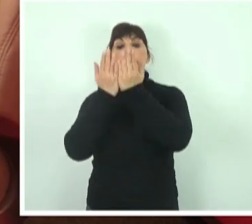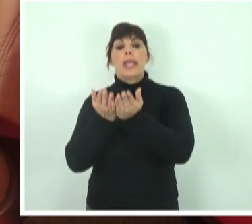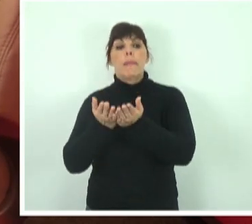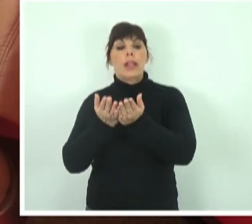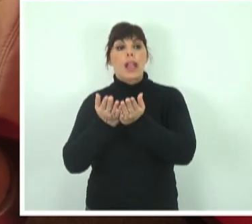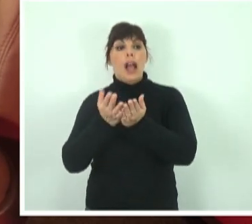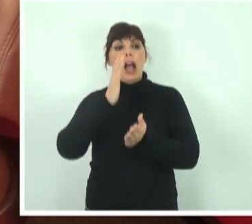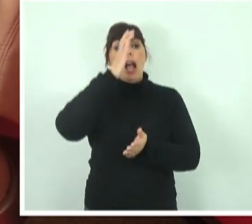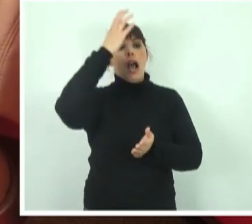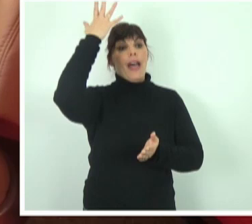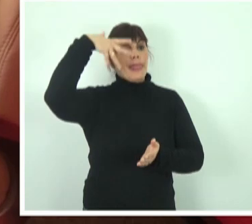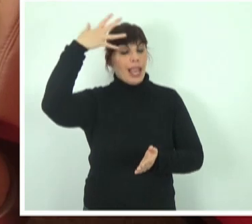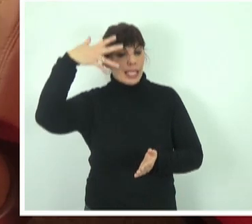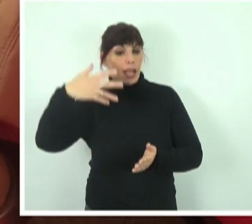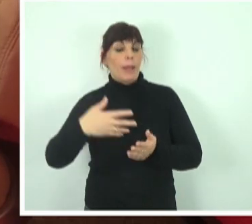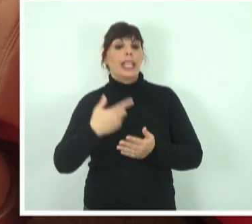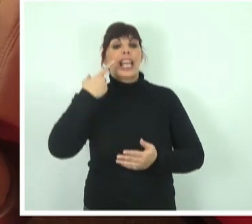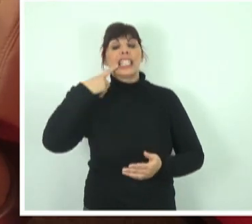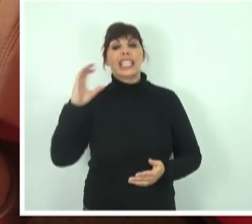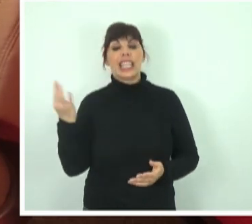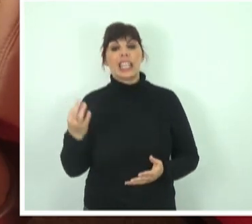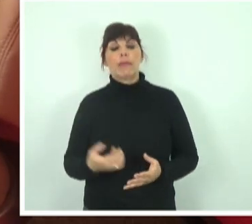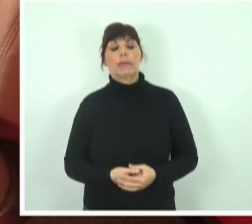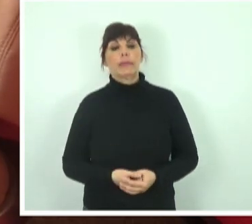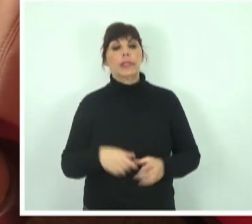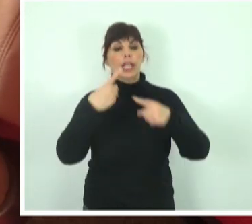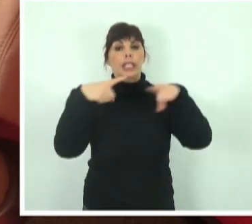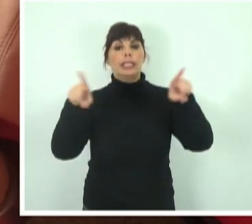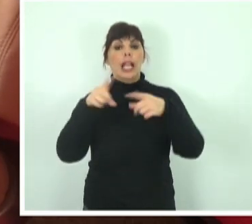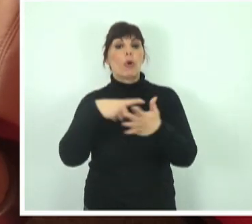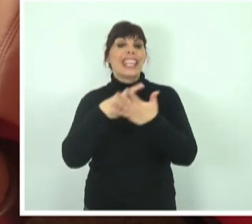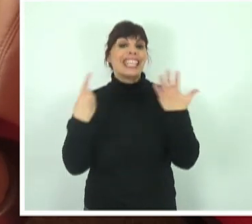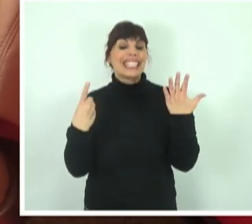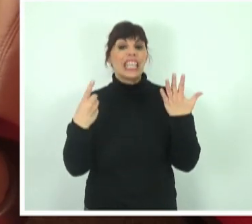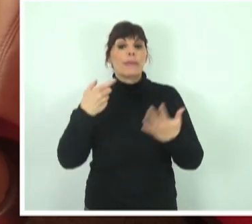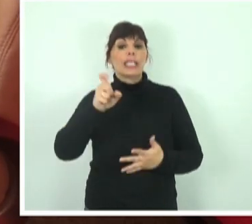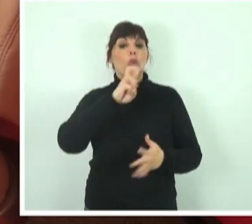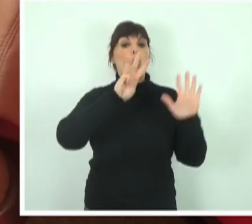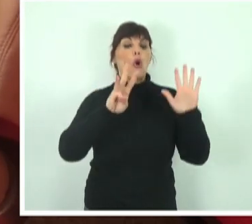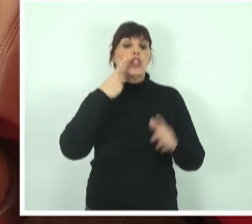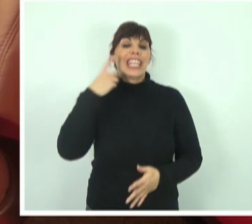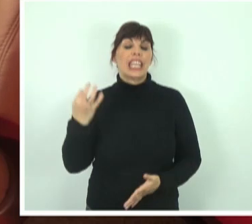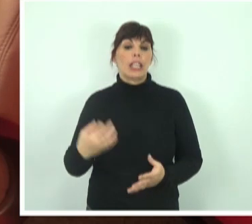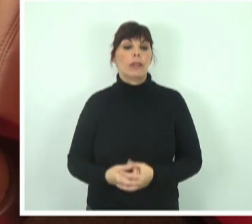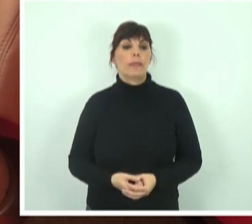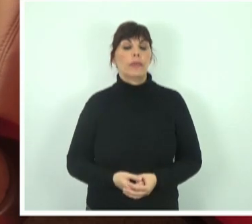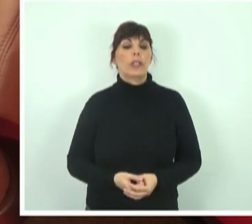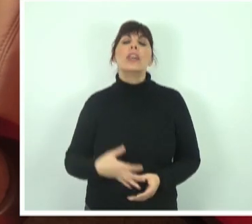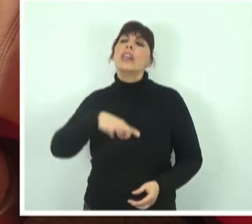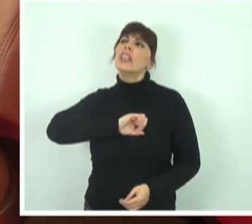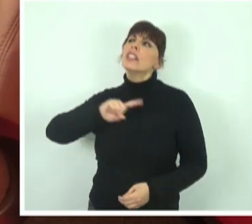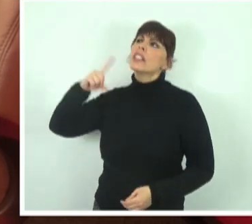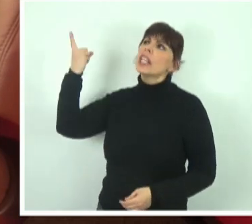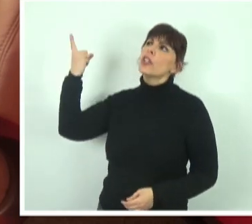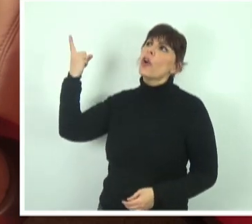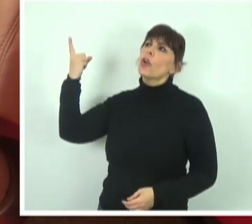NBHL. Aquí, Salmo 26, versículo 8. Atención. Oh Señor, yo amo